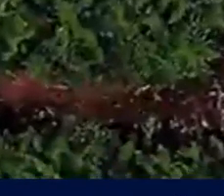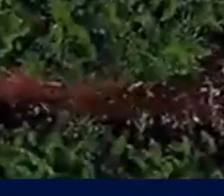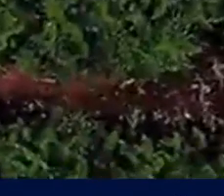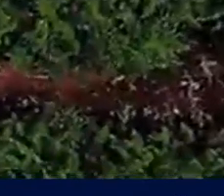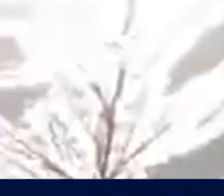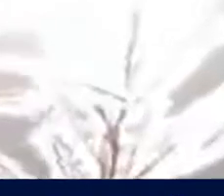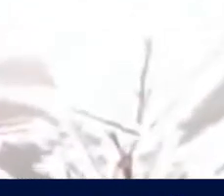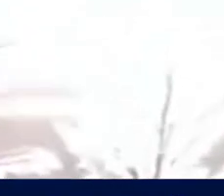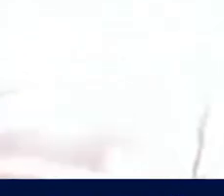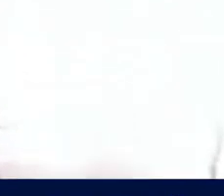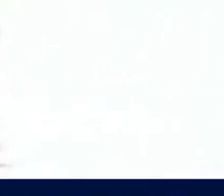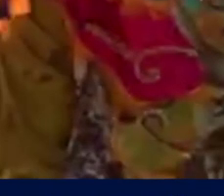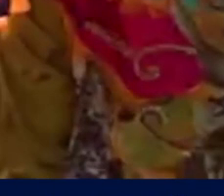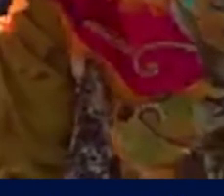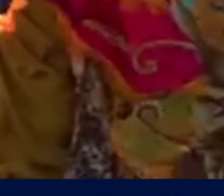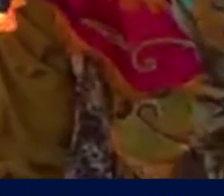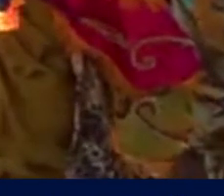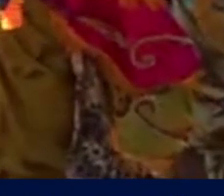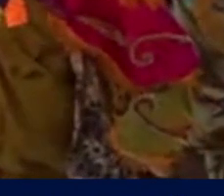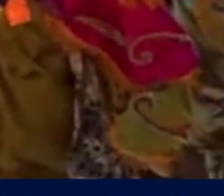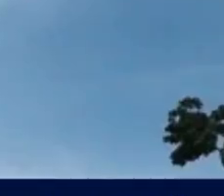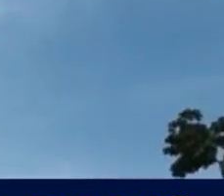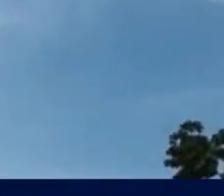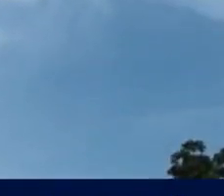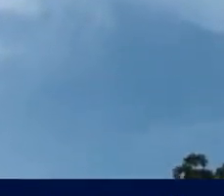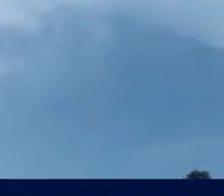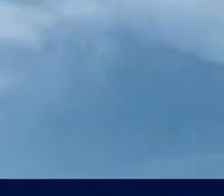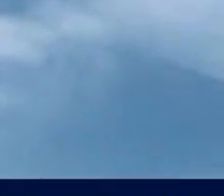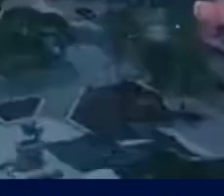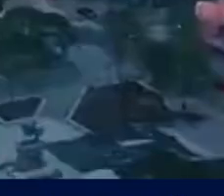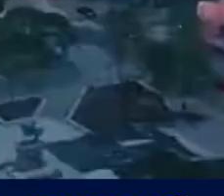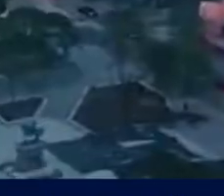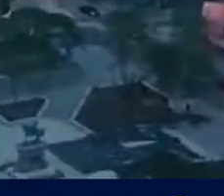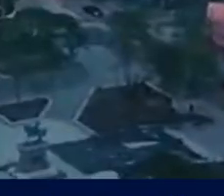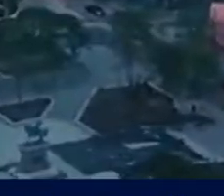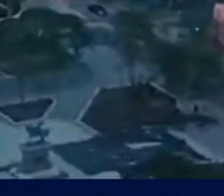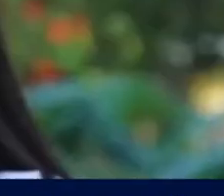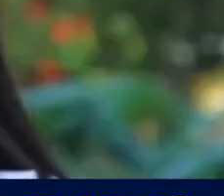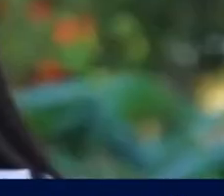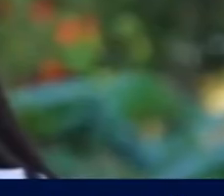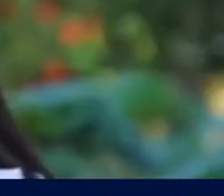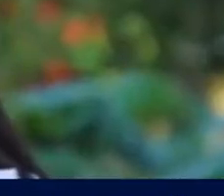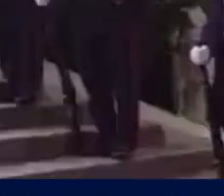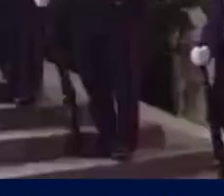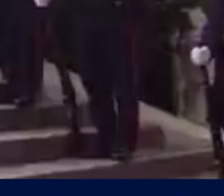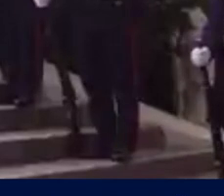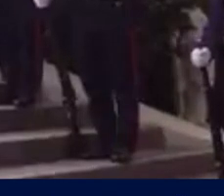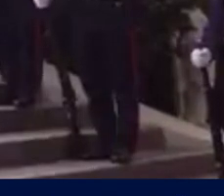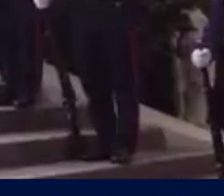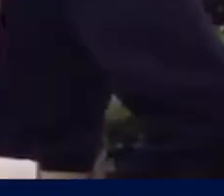Agradecemos a los medios de comunicación por enlazarse a la cadena nacional de radio y televisión.